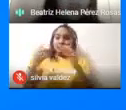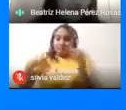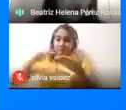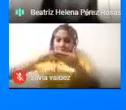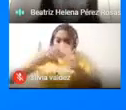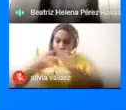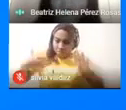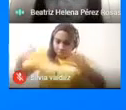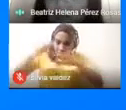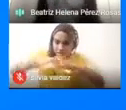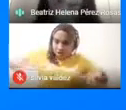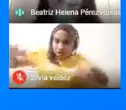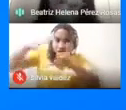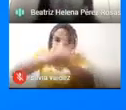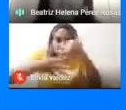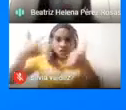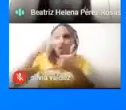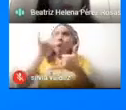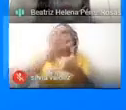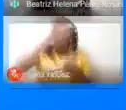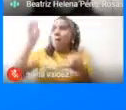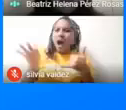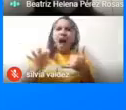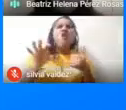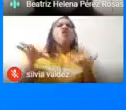en mi territorio o en un país, o cómo esta